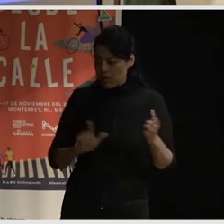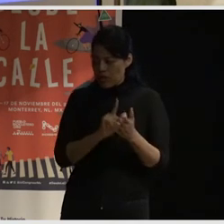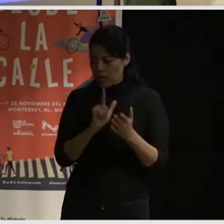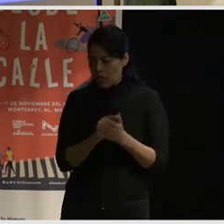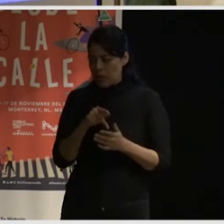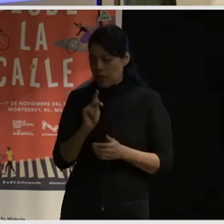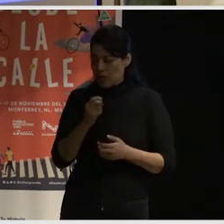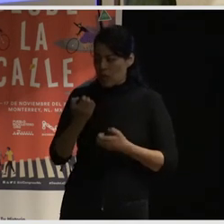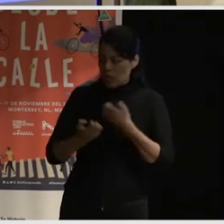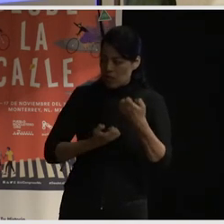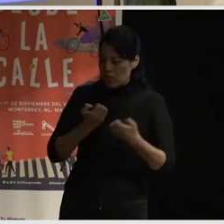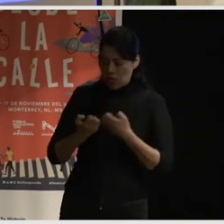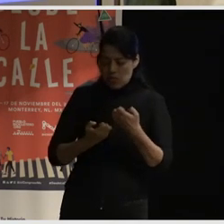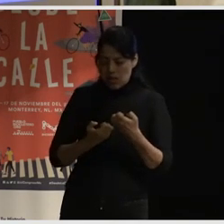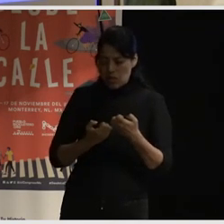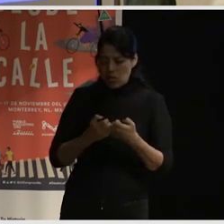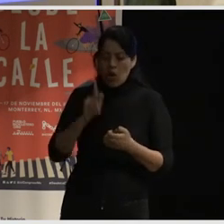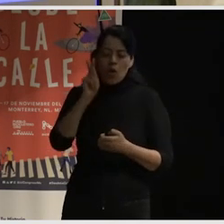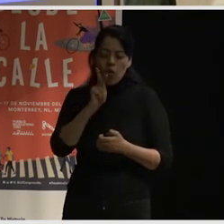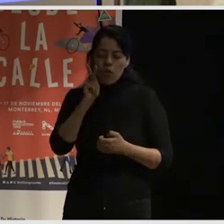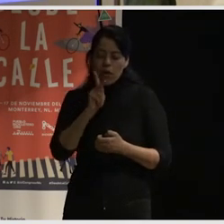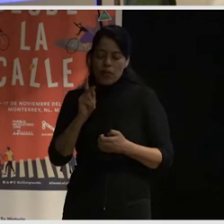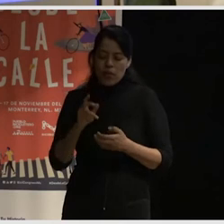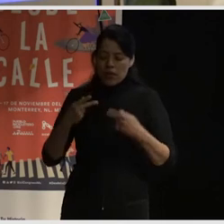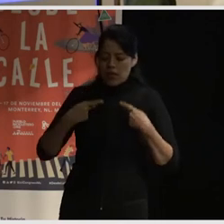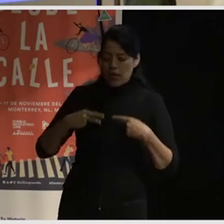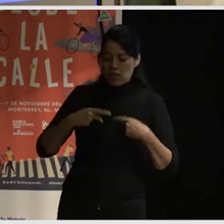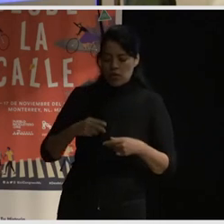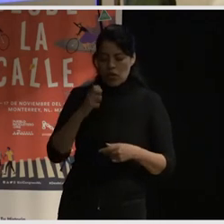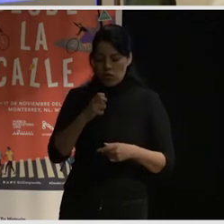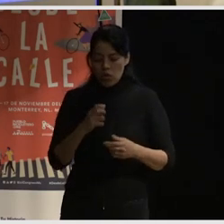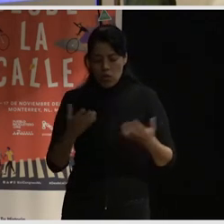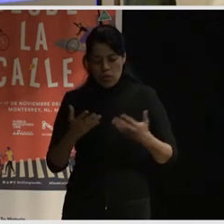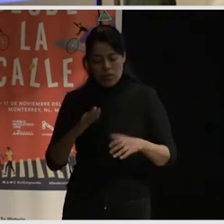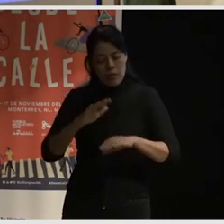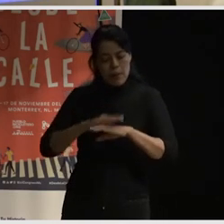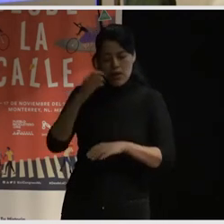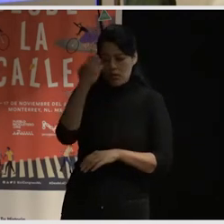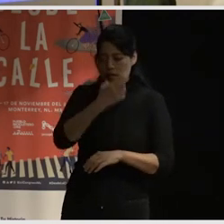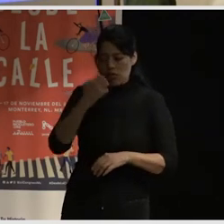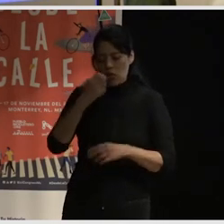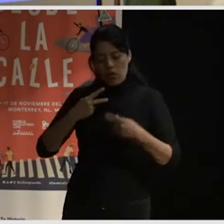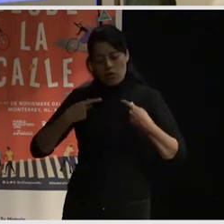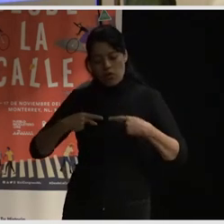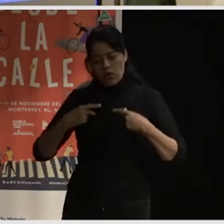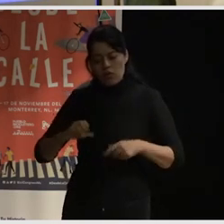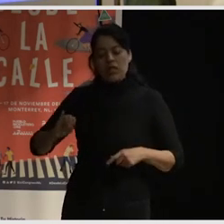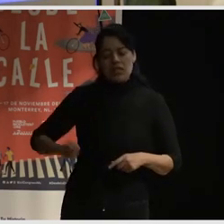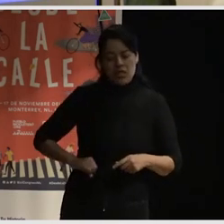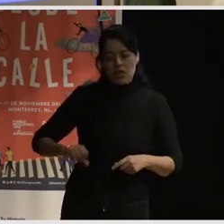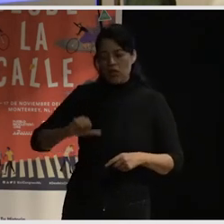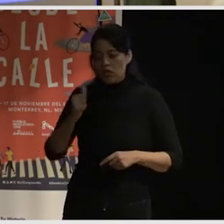es un ejercicio ciudadano y es algo que vamos a seguir haciendo con más gente que se involucre con escuelas también en otras partes del